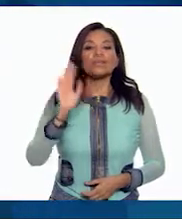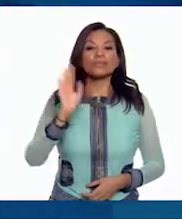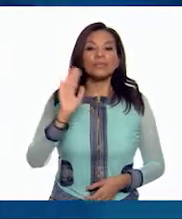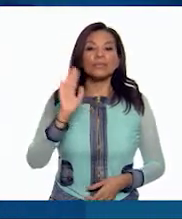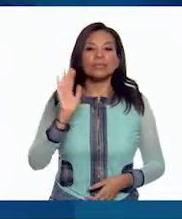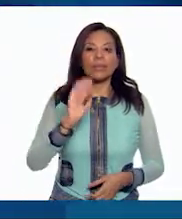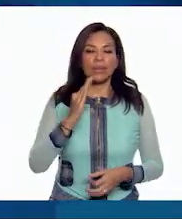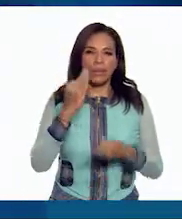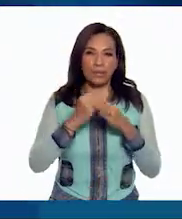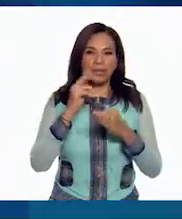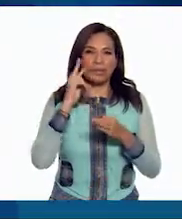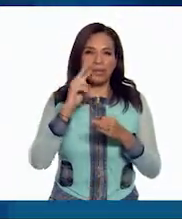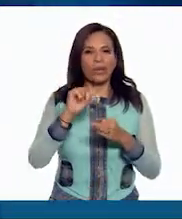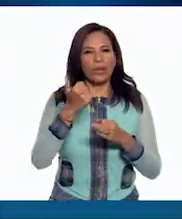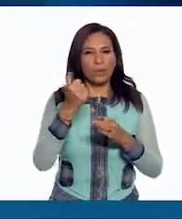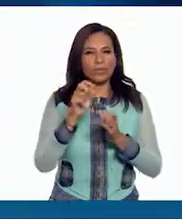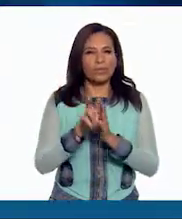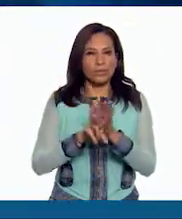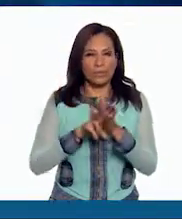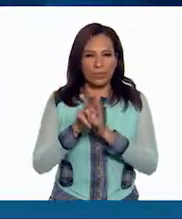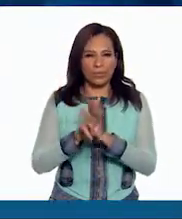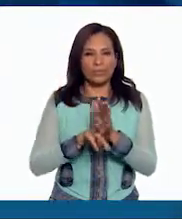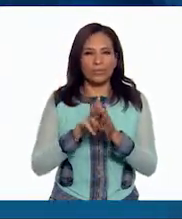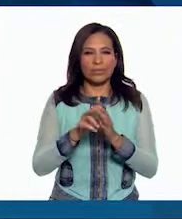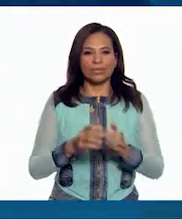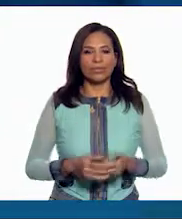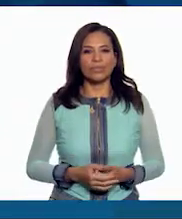¡Hola! ¡Vamos a ver el siguiente video!